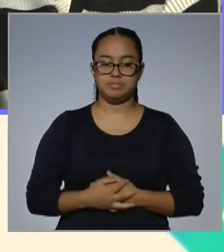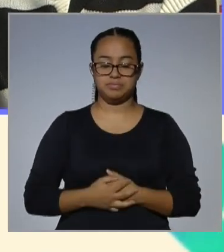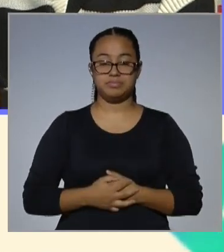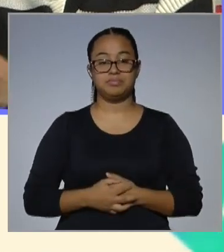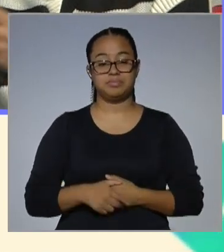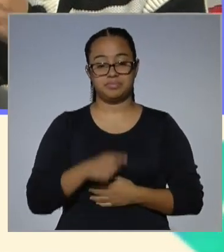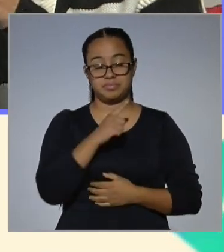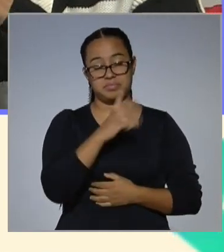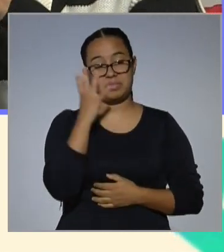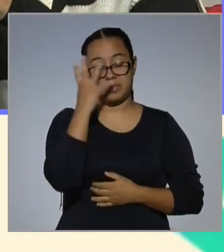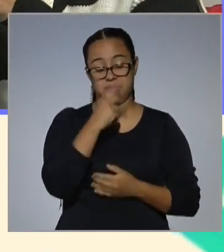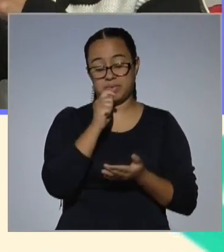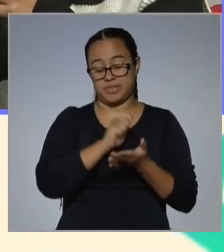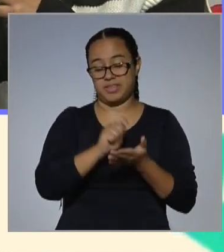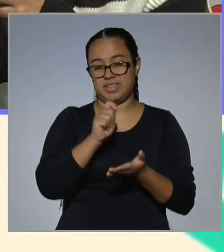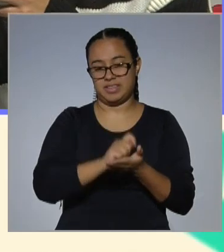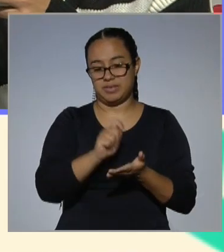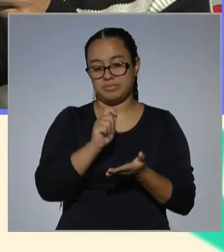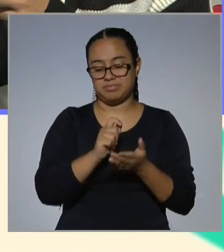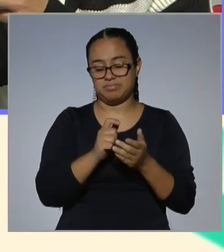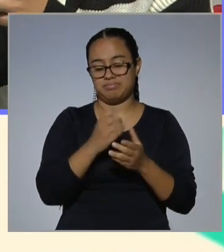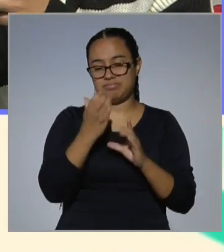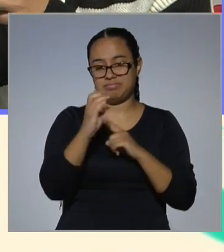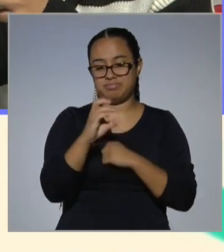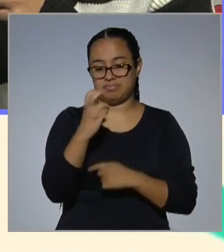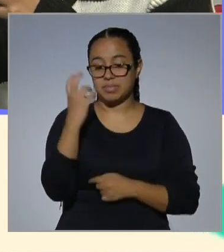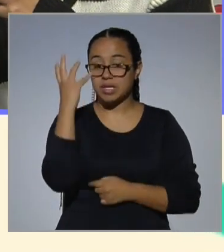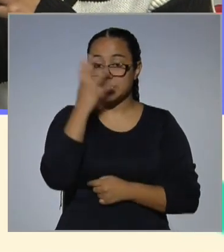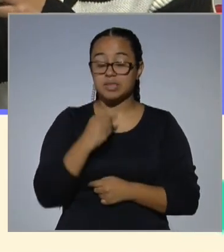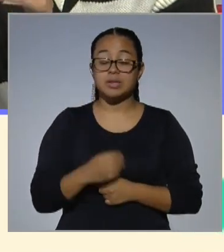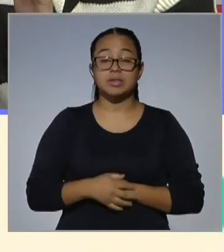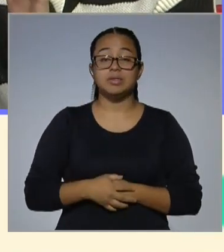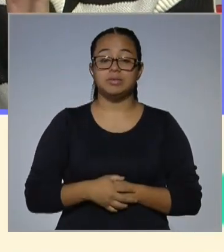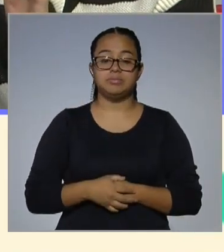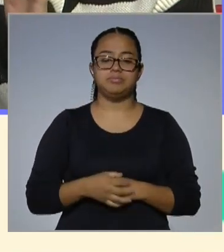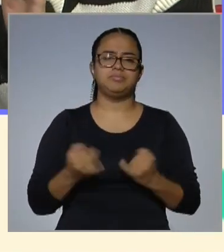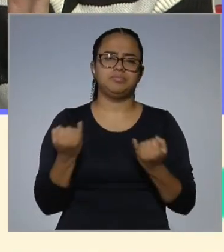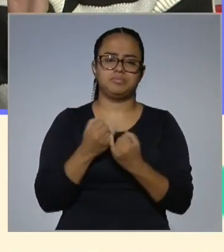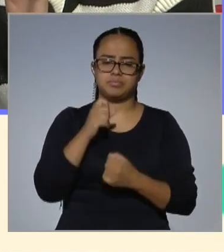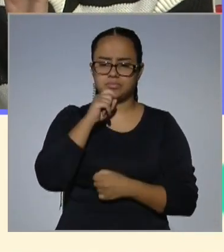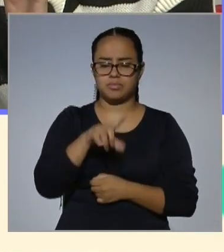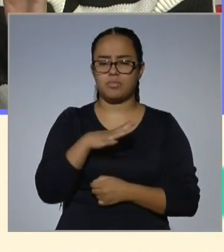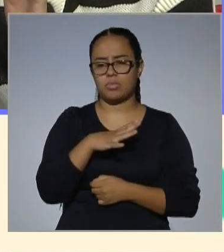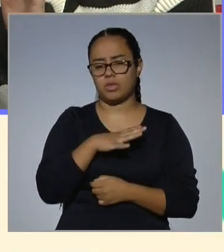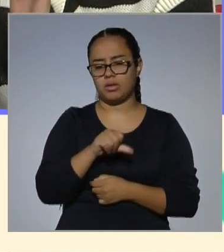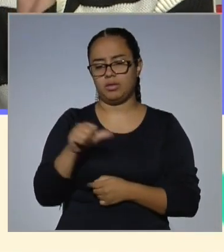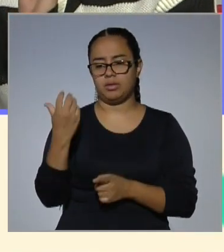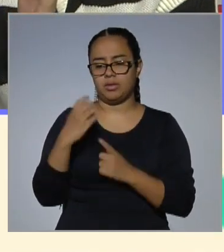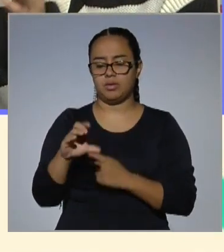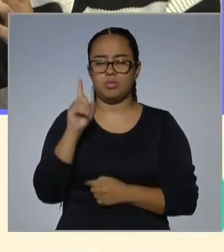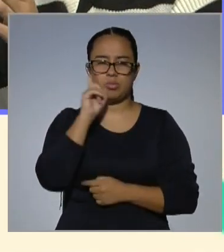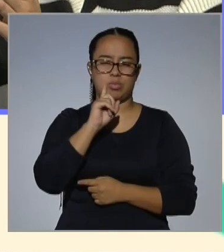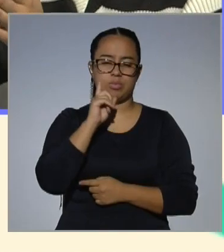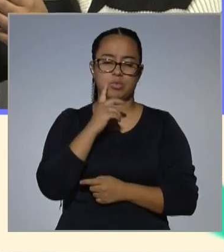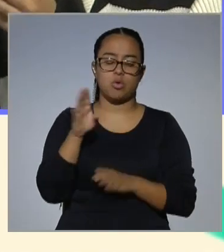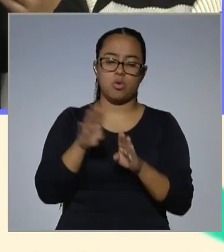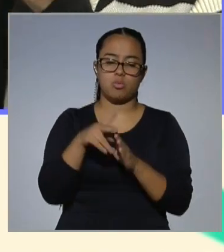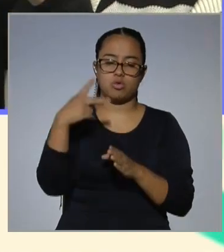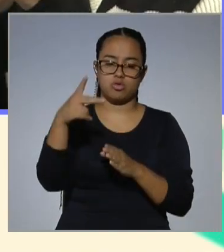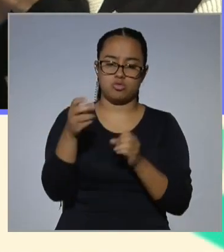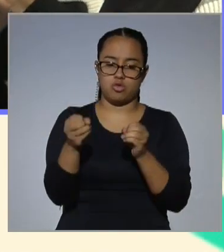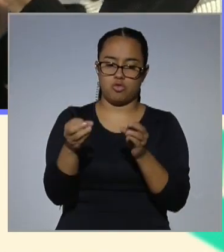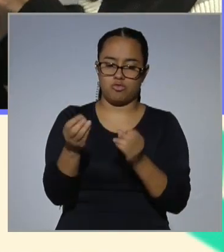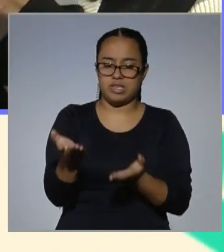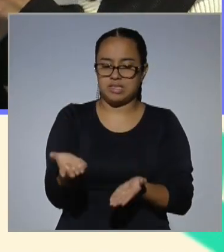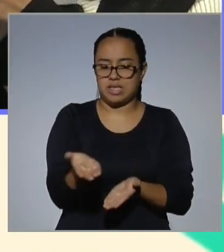muy bueno. Muchas gracias, Floricel, por tu comentario. Y aquí justo nos comparte también Beatriz Ocampo el altar que hacen en su